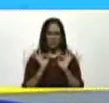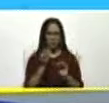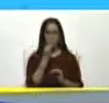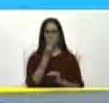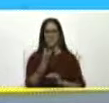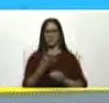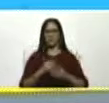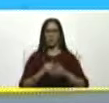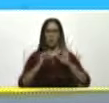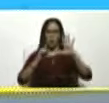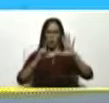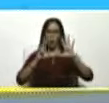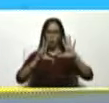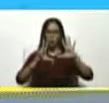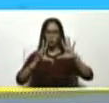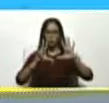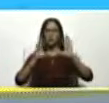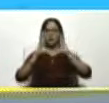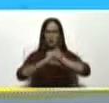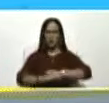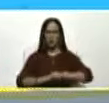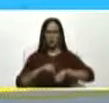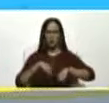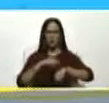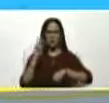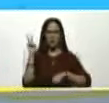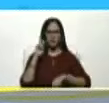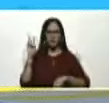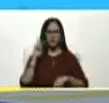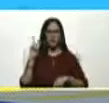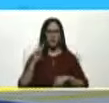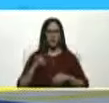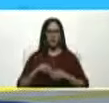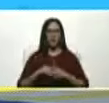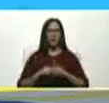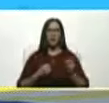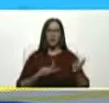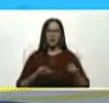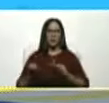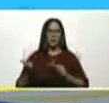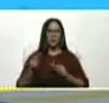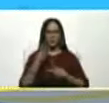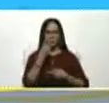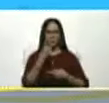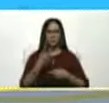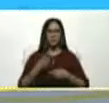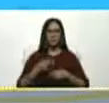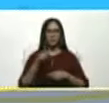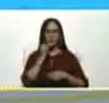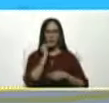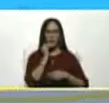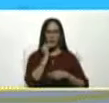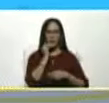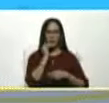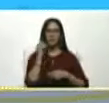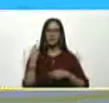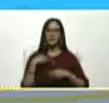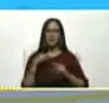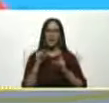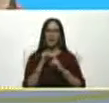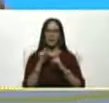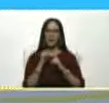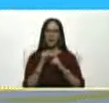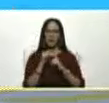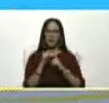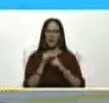espectacular. 8 de la noche, hora de Venezuela. Los invito a ver. La juventud tiene la palabra, un